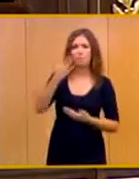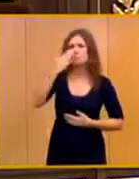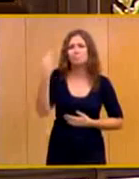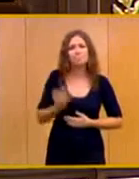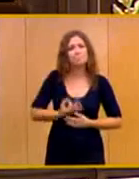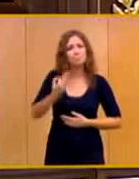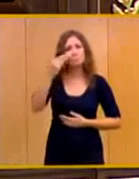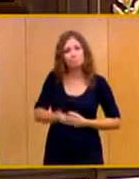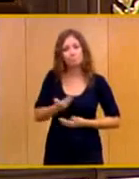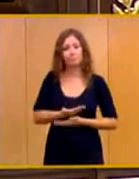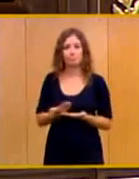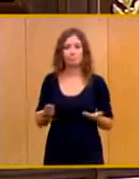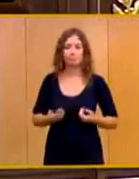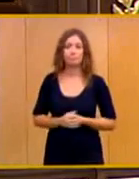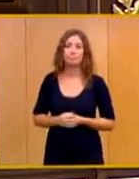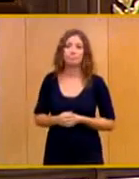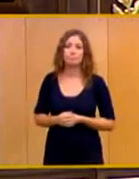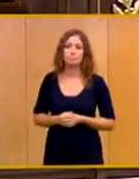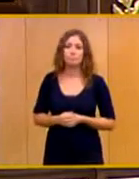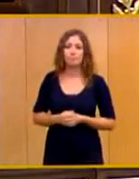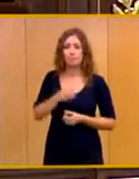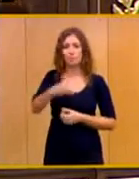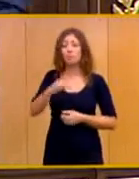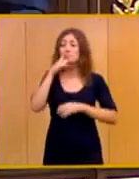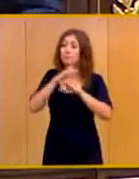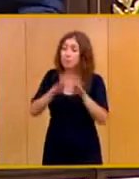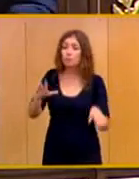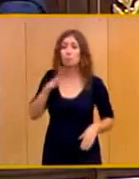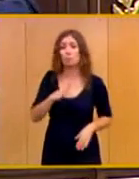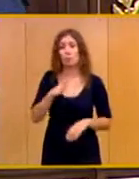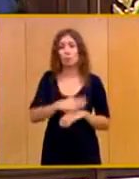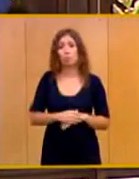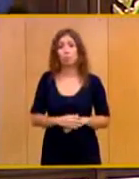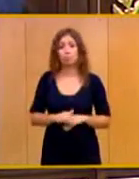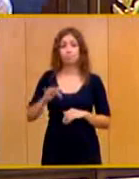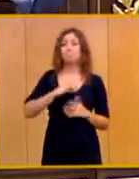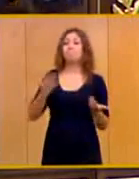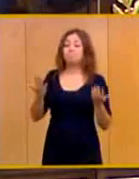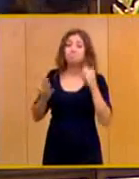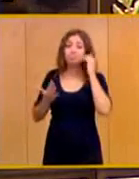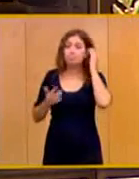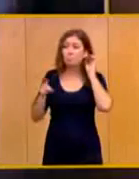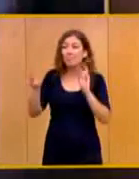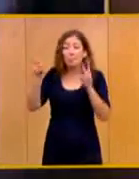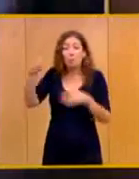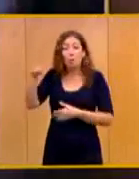vital. Silencio, por favor. Sí, en este tema sí han colaborado, pero,